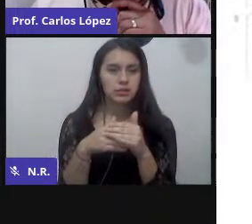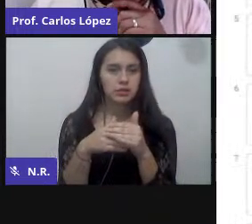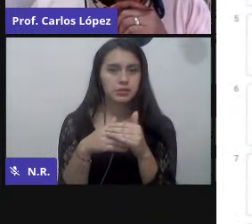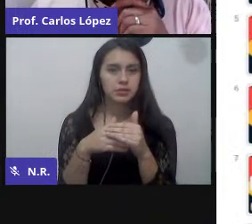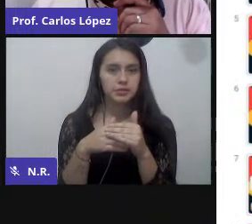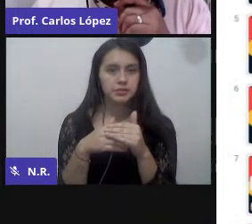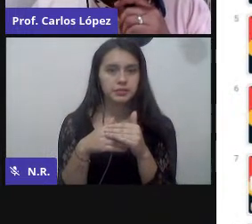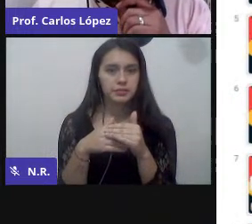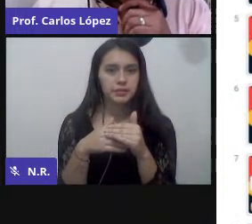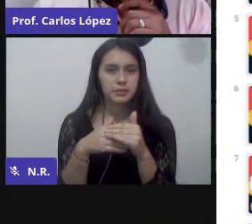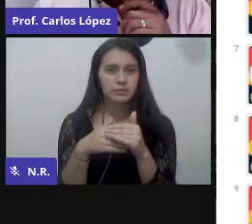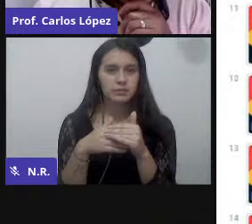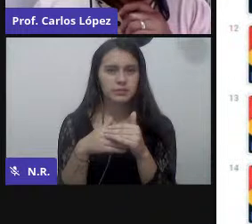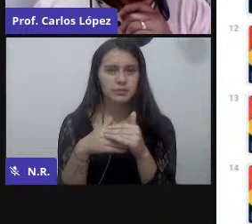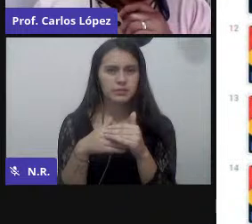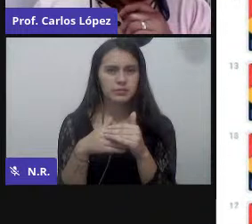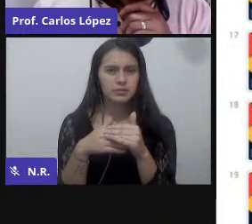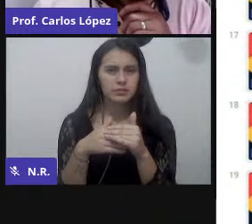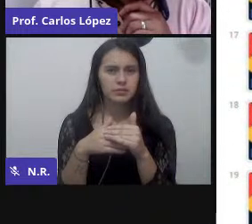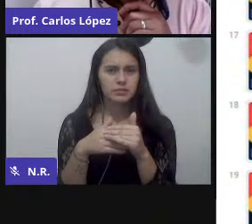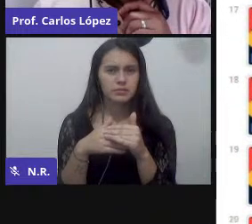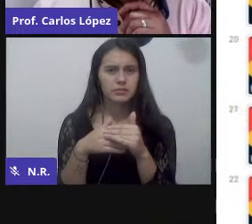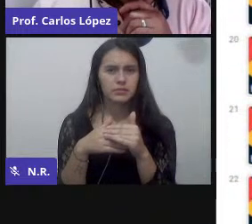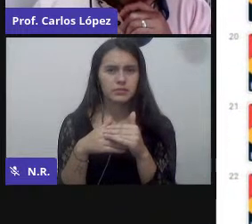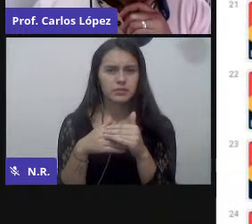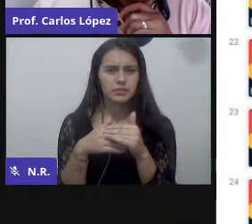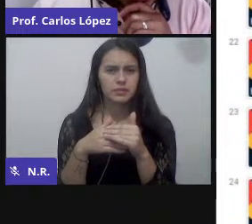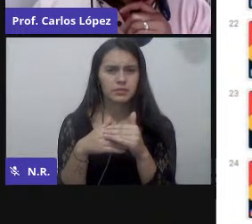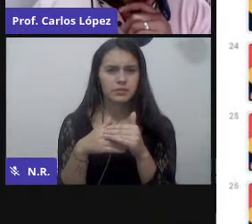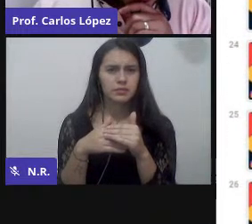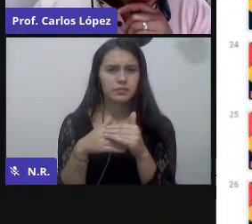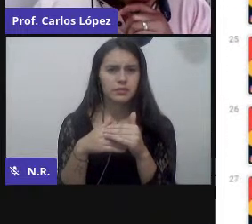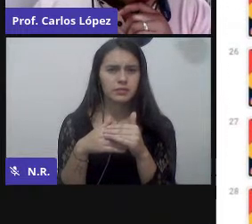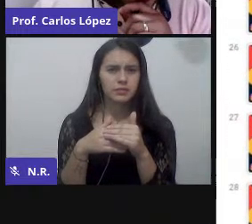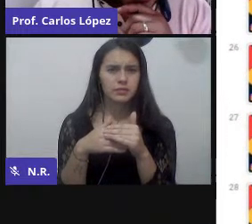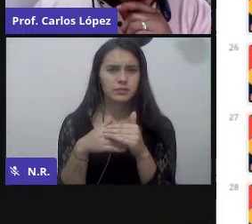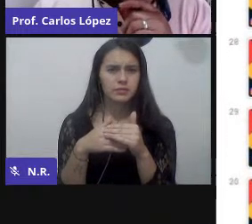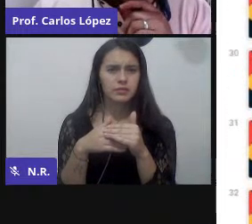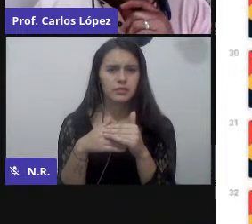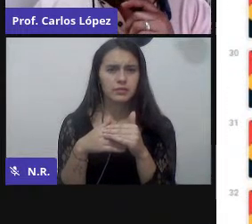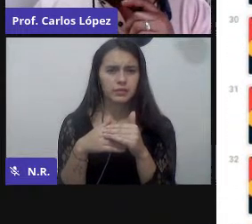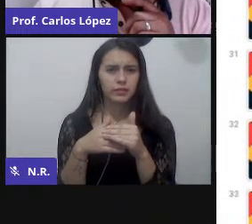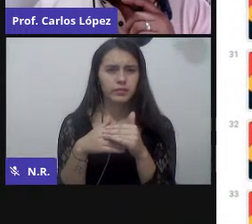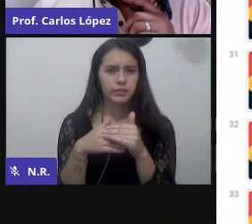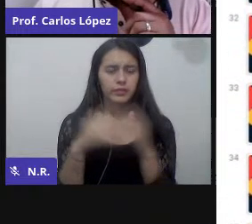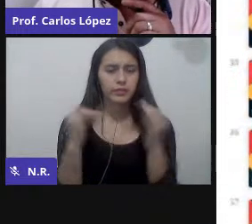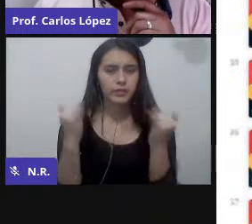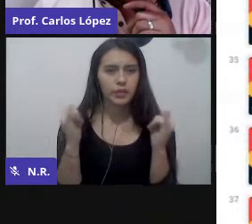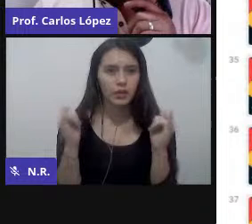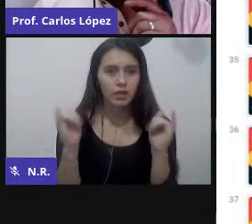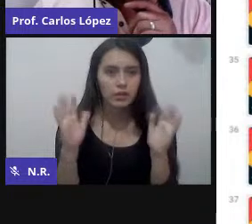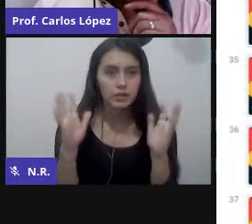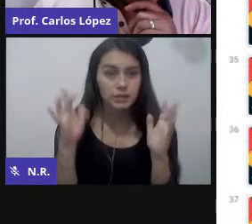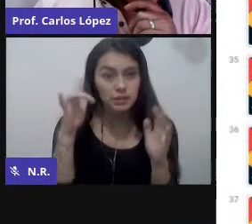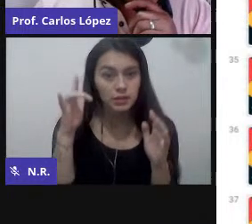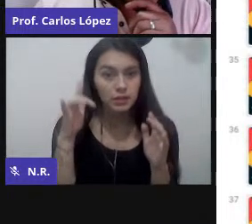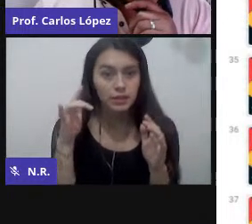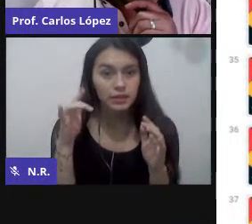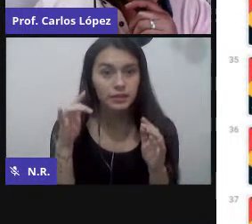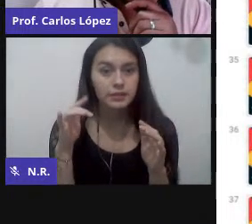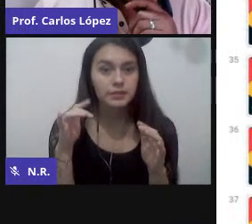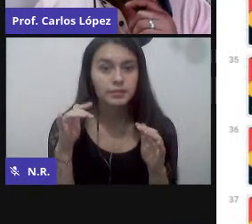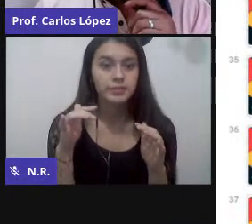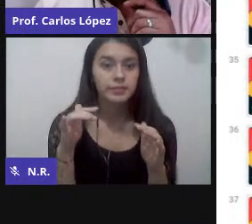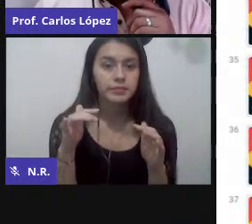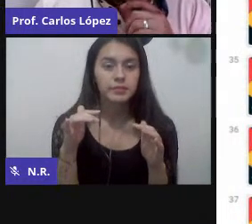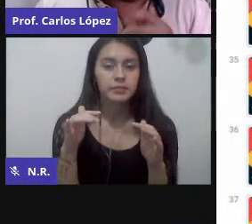ver cómo te va con eso. Creo que no. Sí. Confía. Se la dejamos lista para... Ah, no, ya.